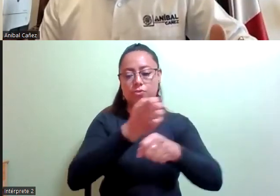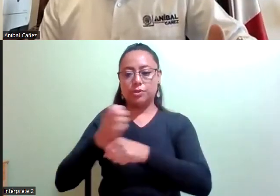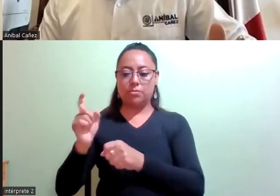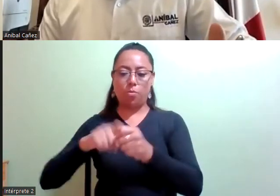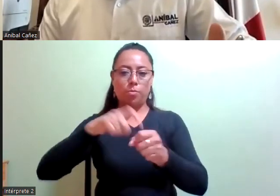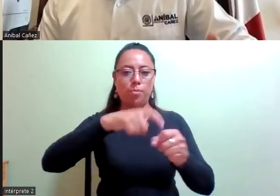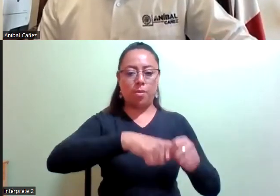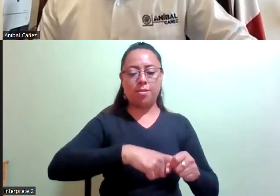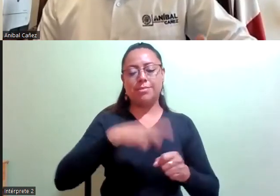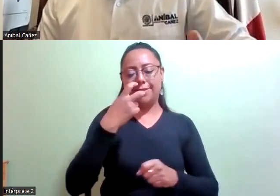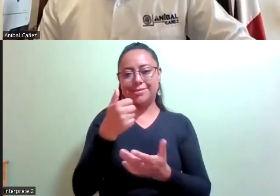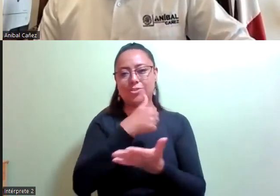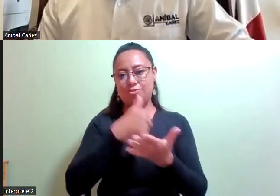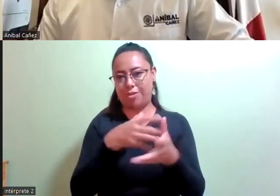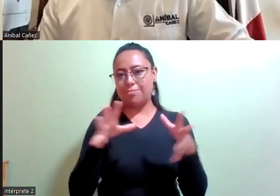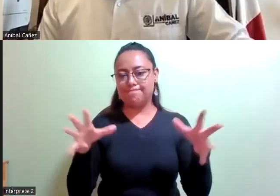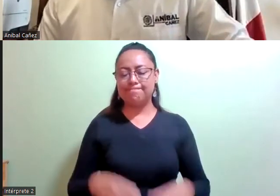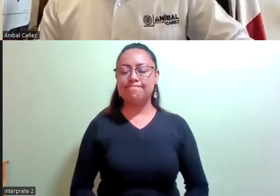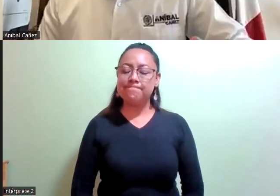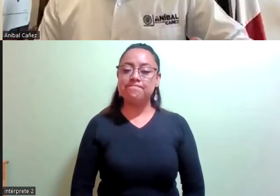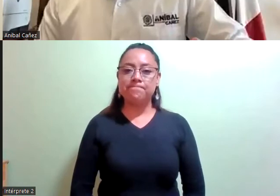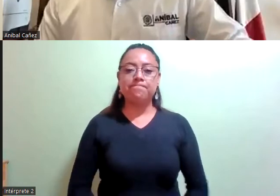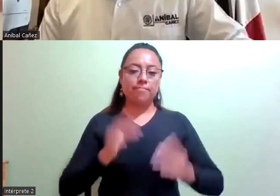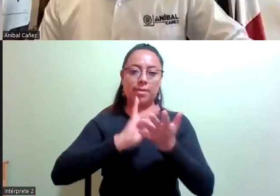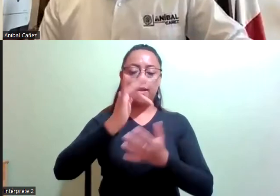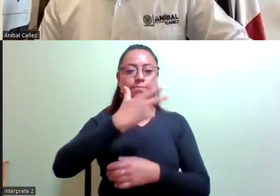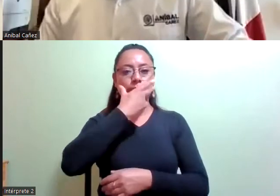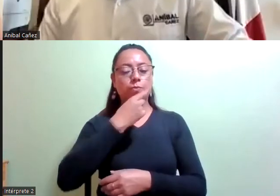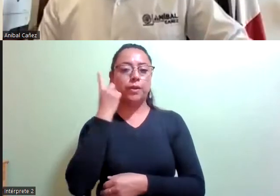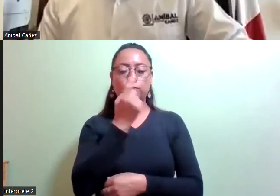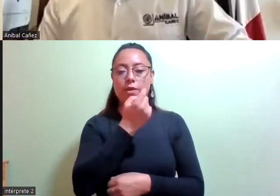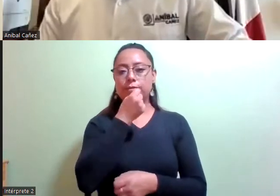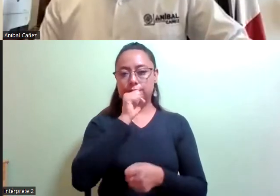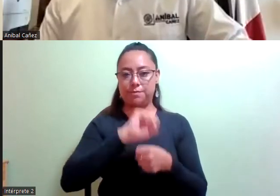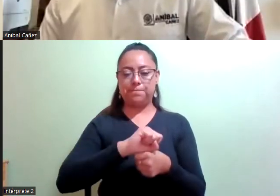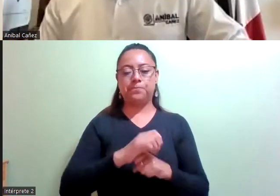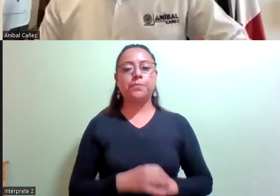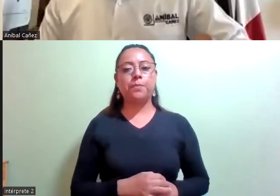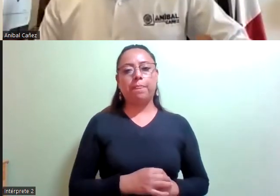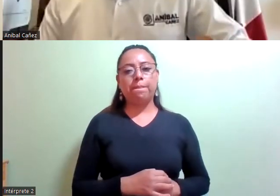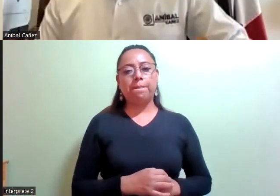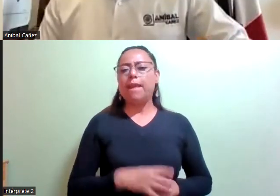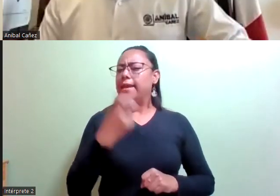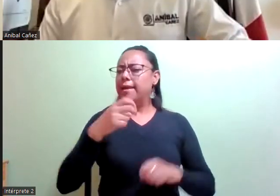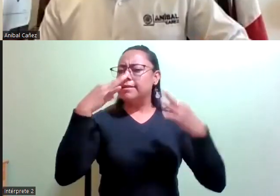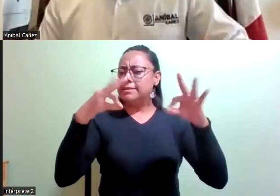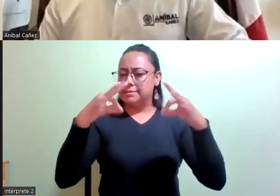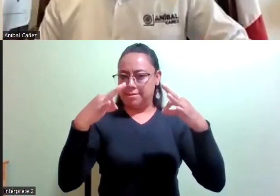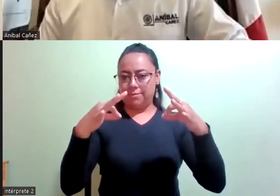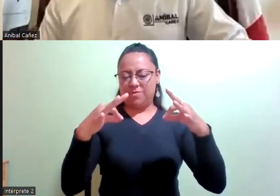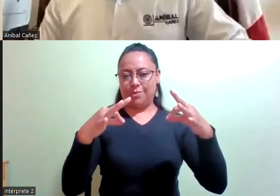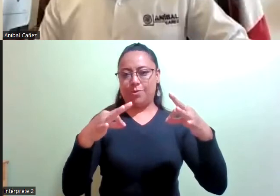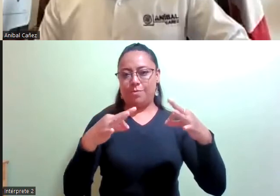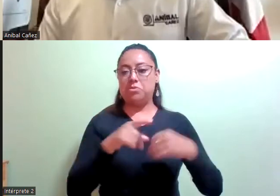Gracias, diputado secretario. En razón de que el documento en mención ya es